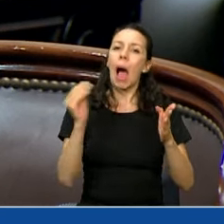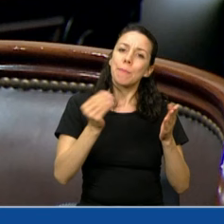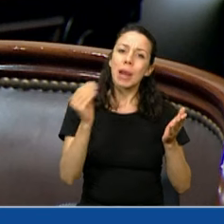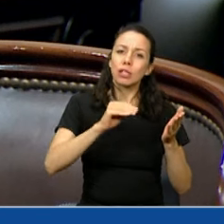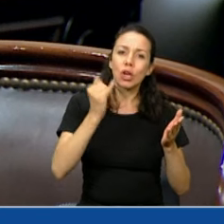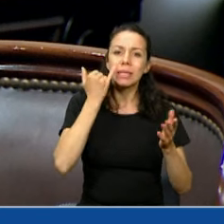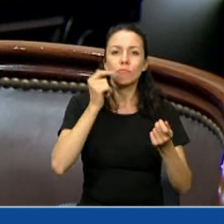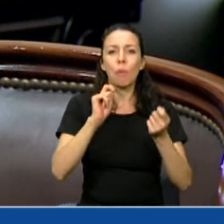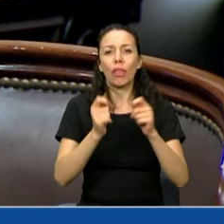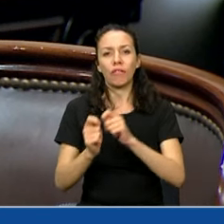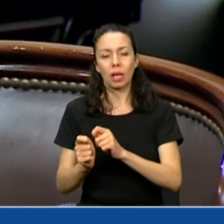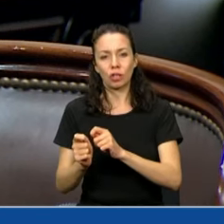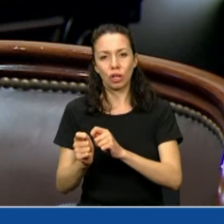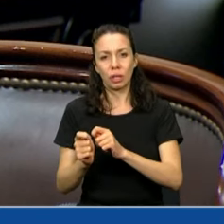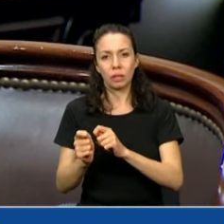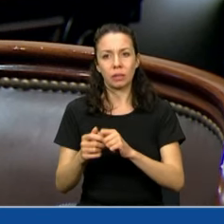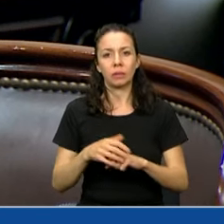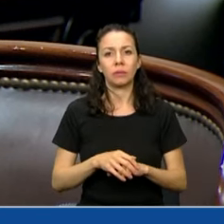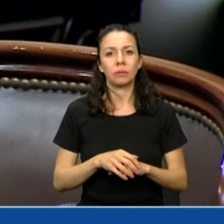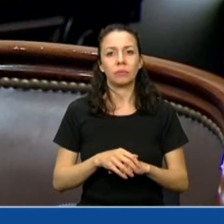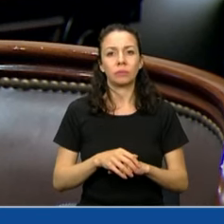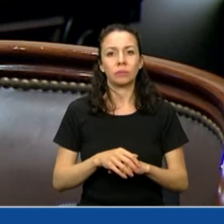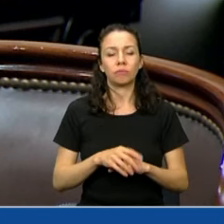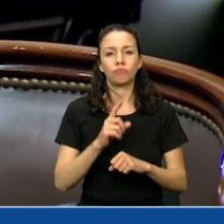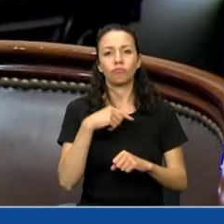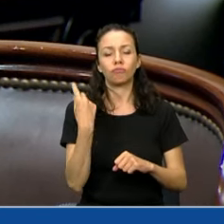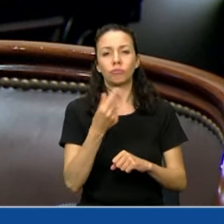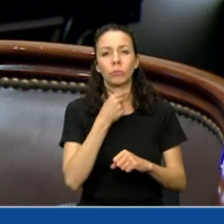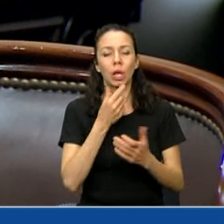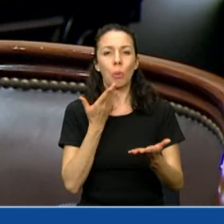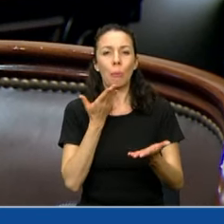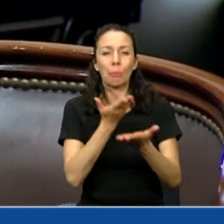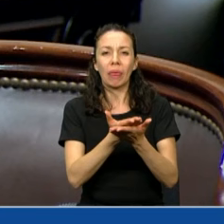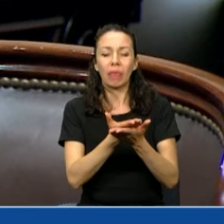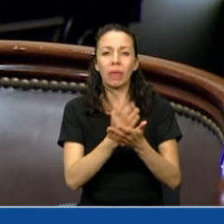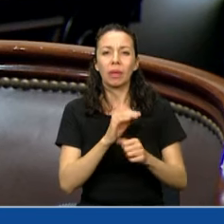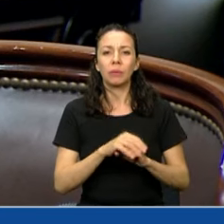que venimos a pedir es